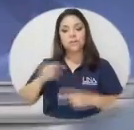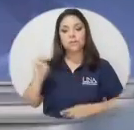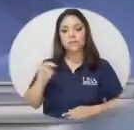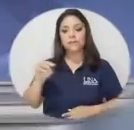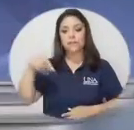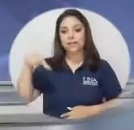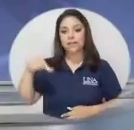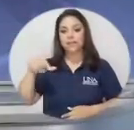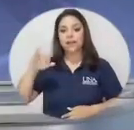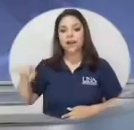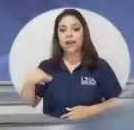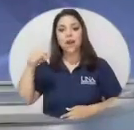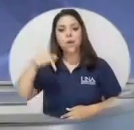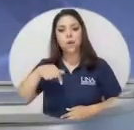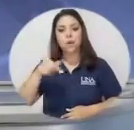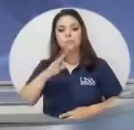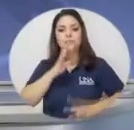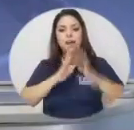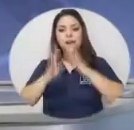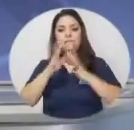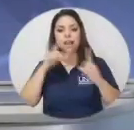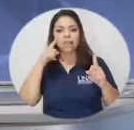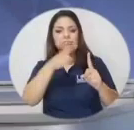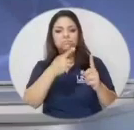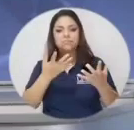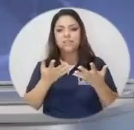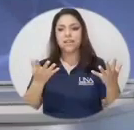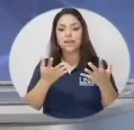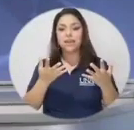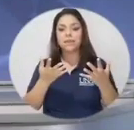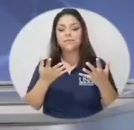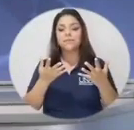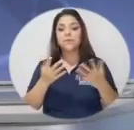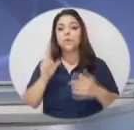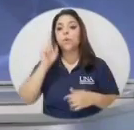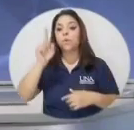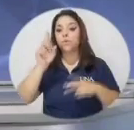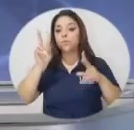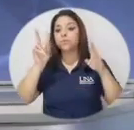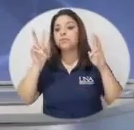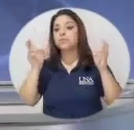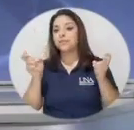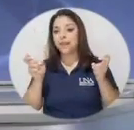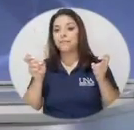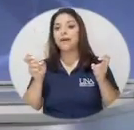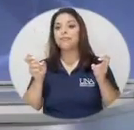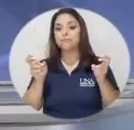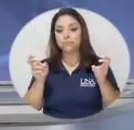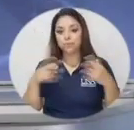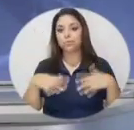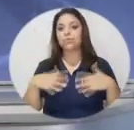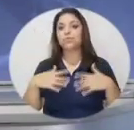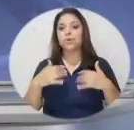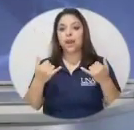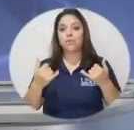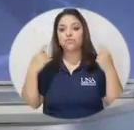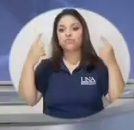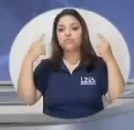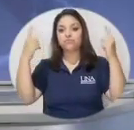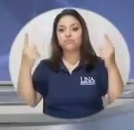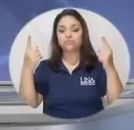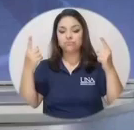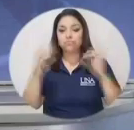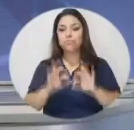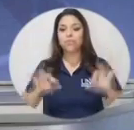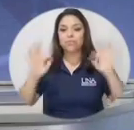esta oportunidad le vamos a dar una mirada a uno de los temas que se las trae en este momento, que es